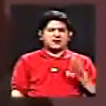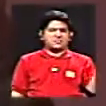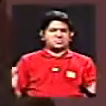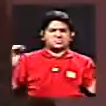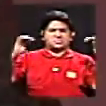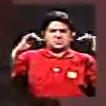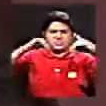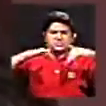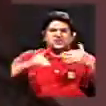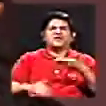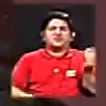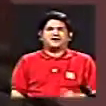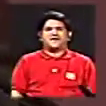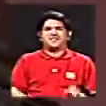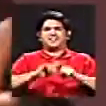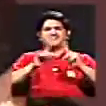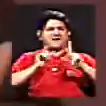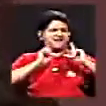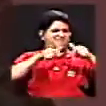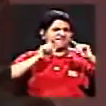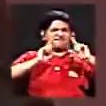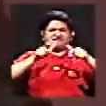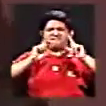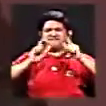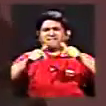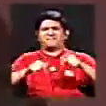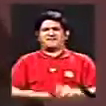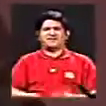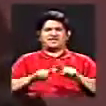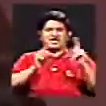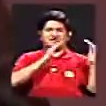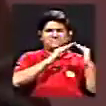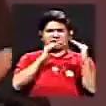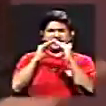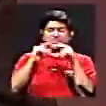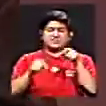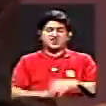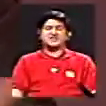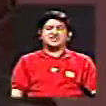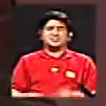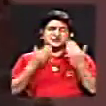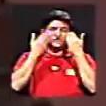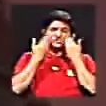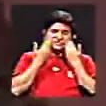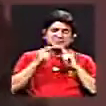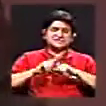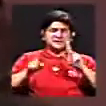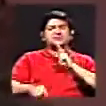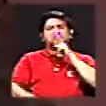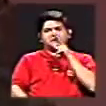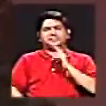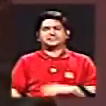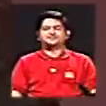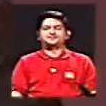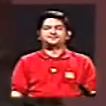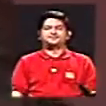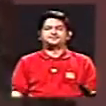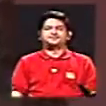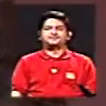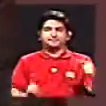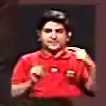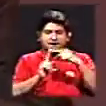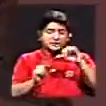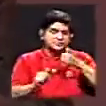serie de basura y desechos de las viviendas, y eso es muy triste decirlo, pero desgraciadamente, uh-huh, así pasa. hasta algunos